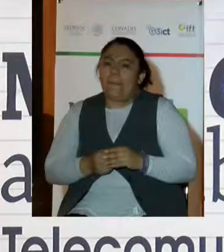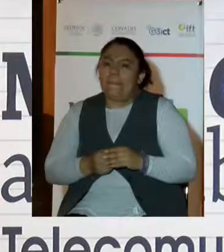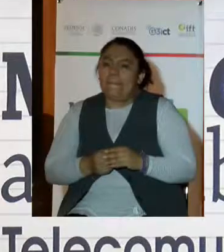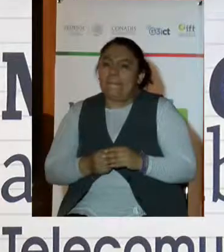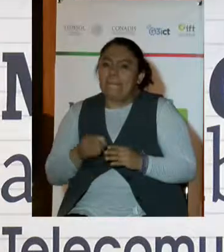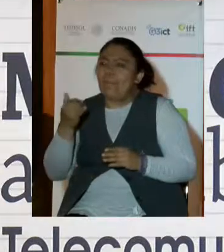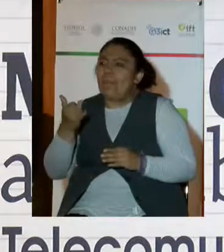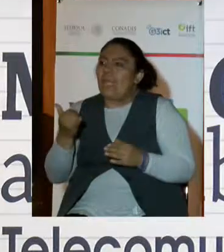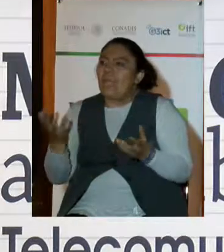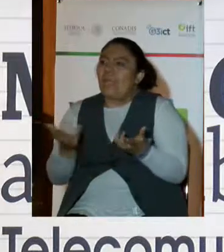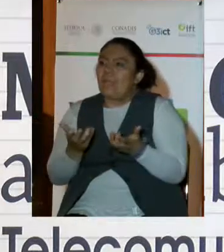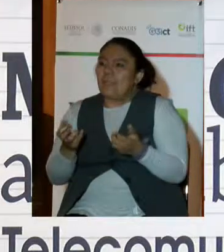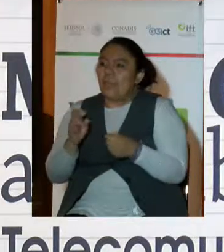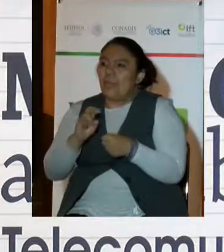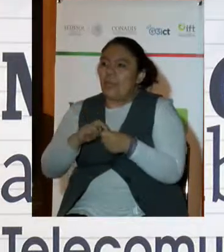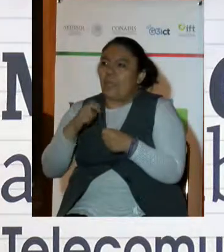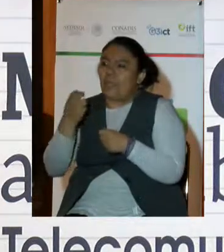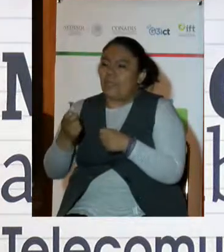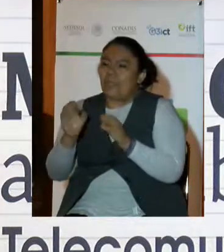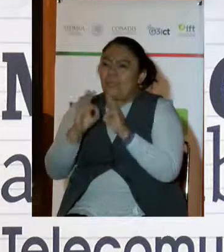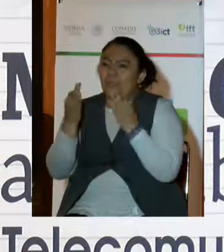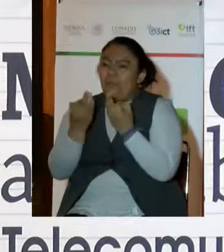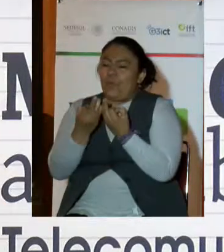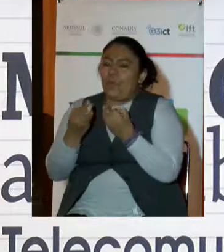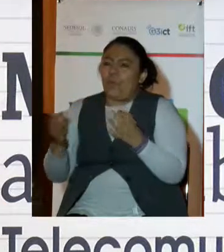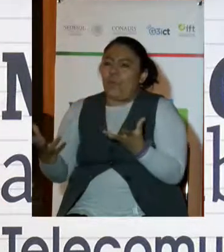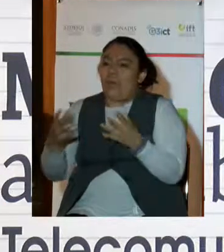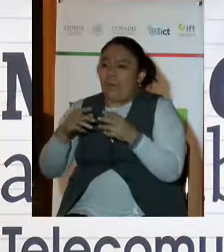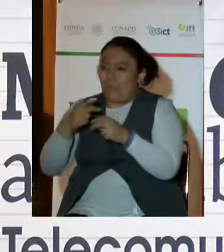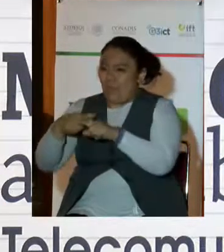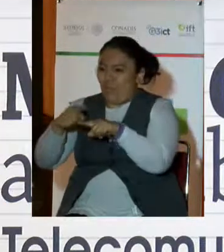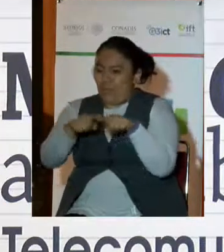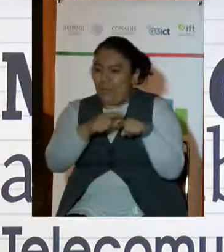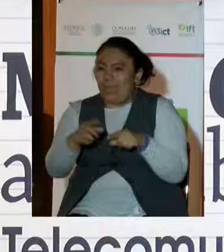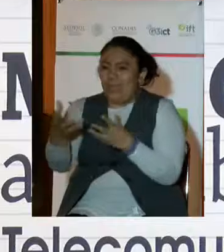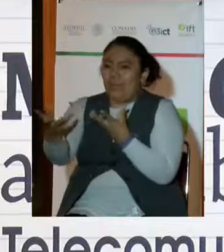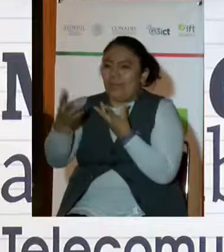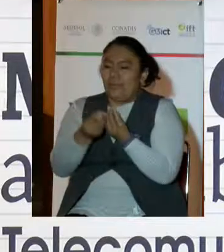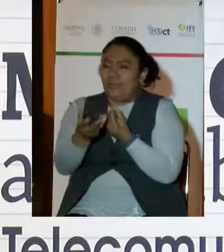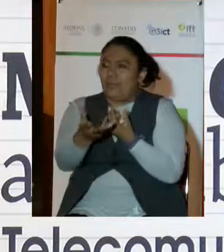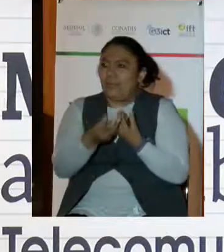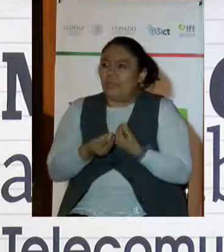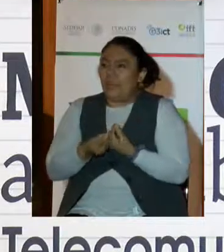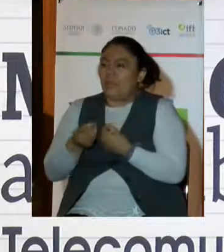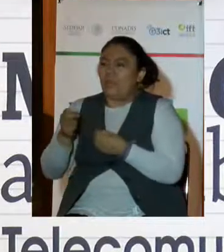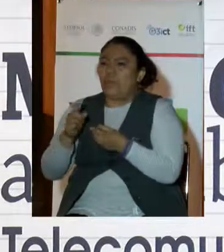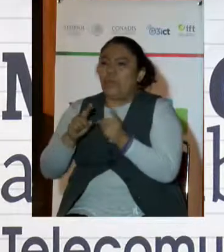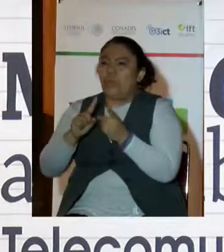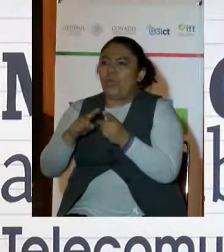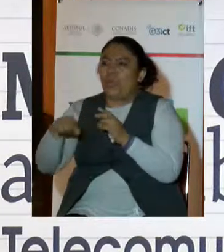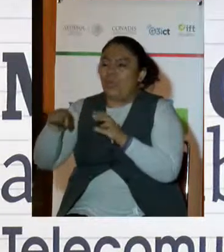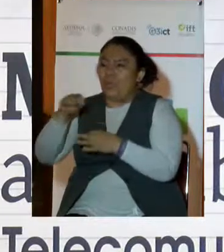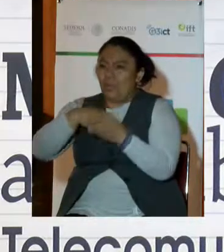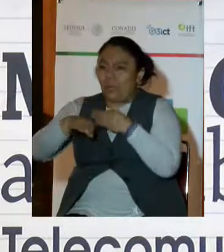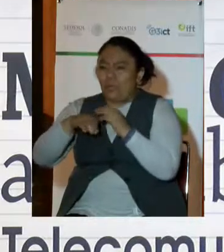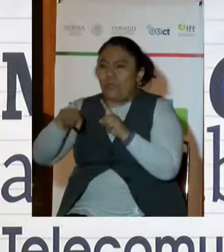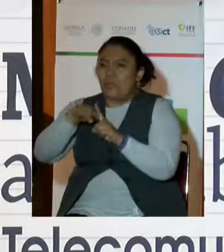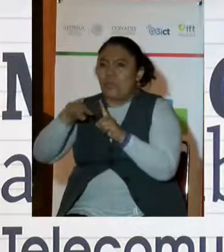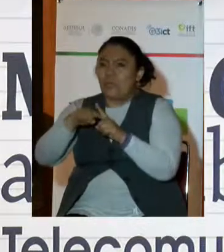Y el hacerlo en esta manera plural, incluyente, en el que todos se han sumado,